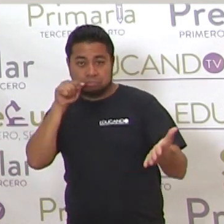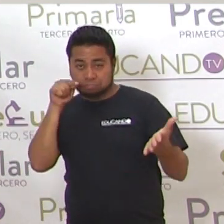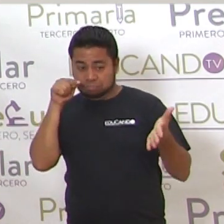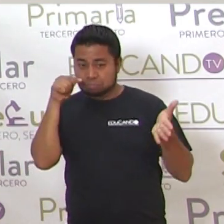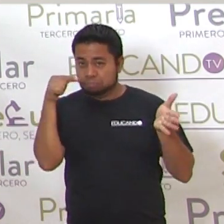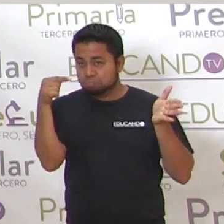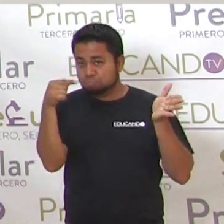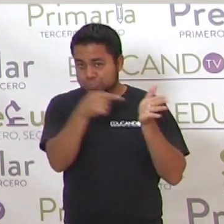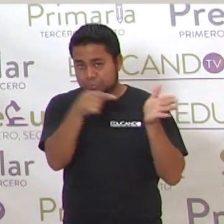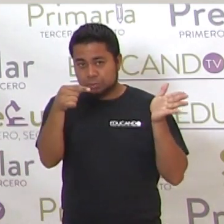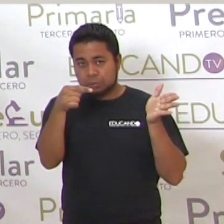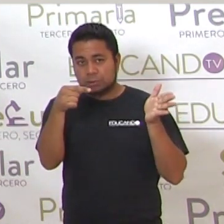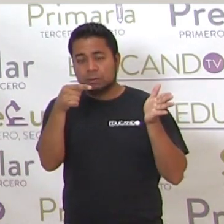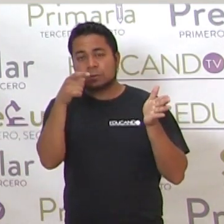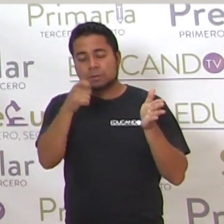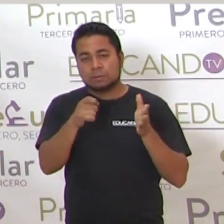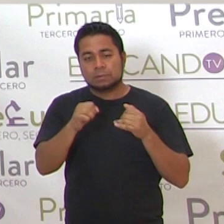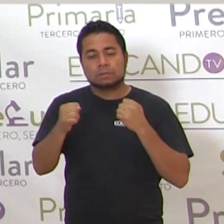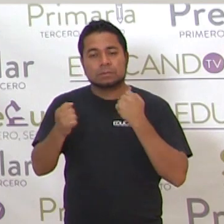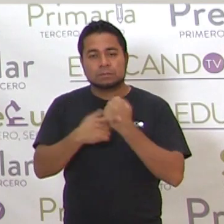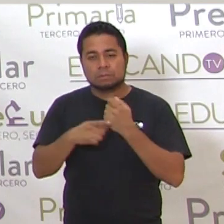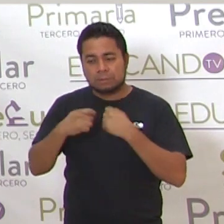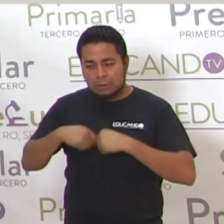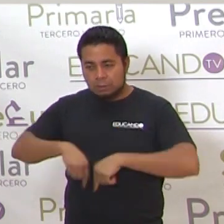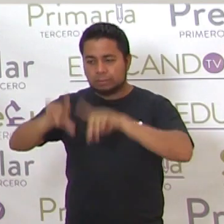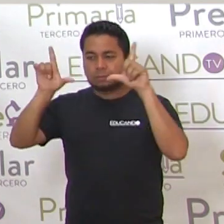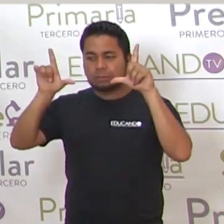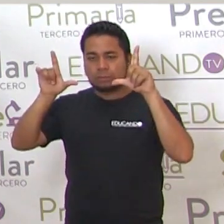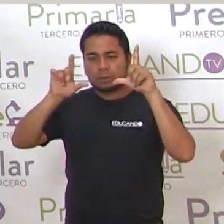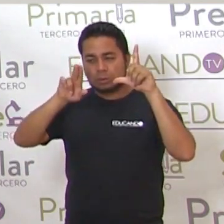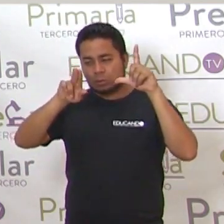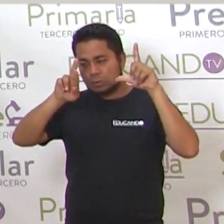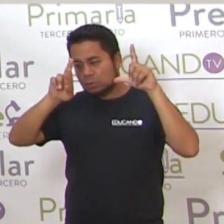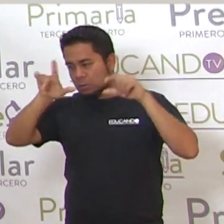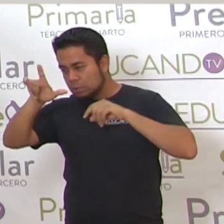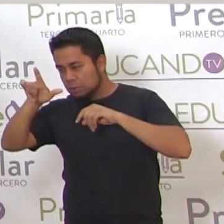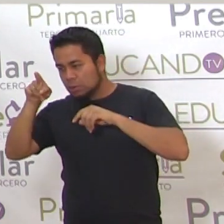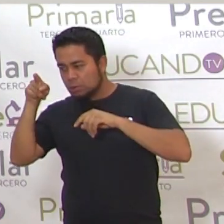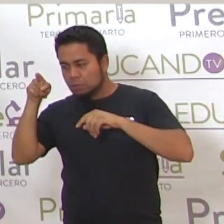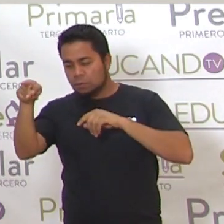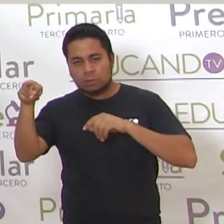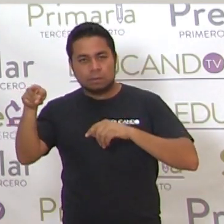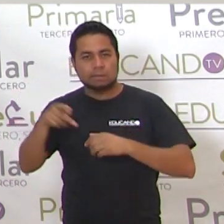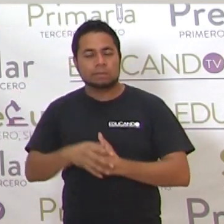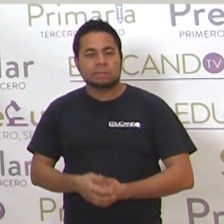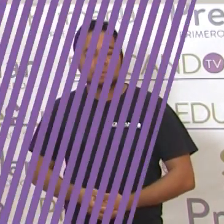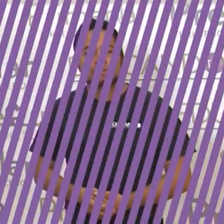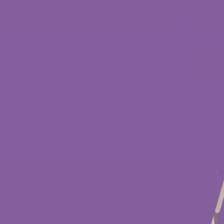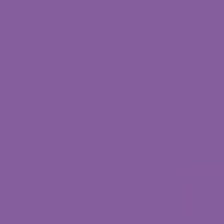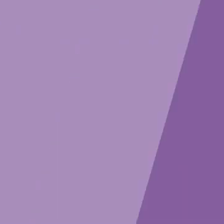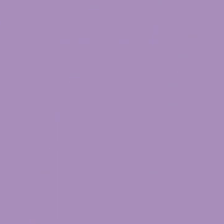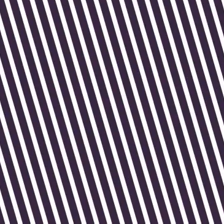icono algo que va a decir un rl y 2.10